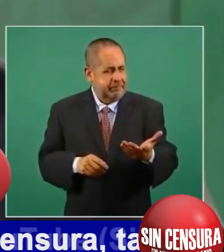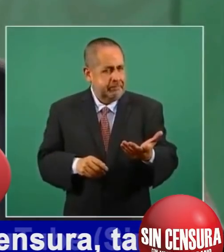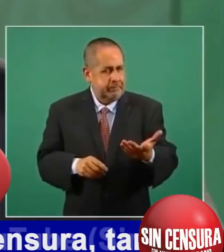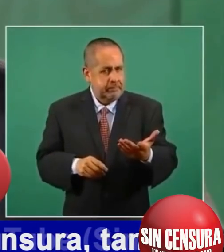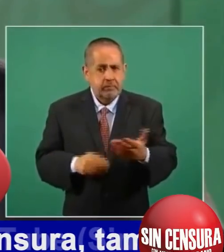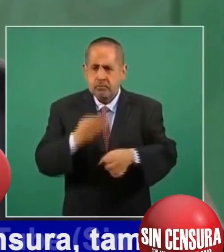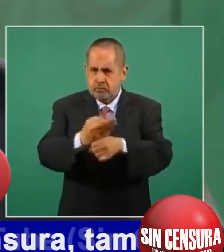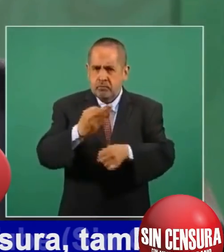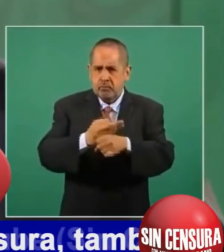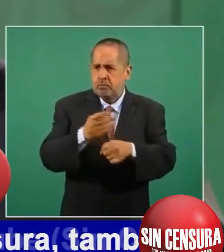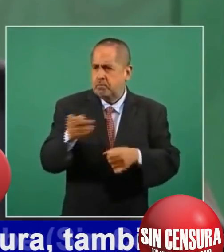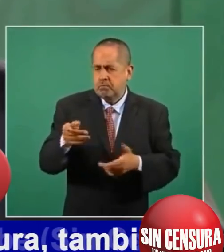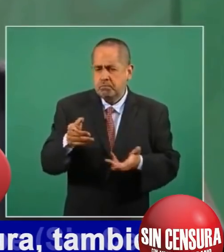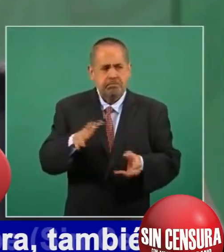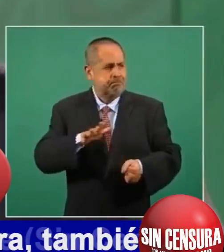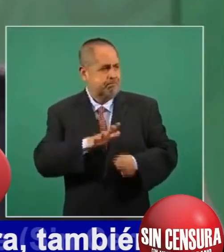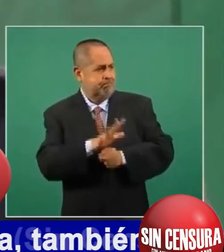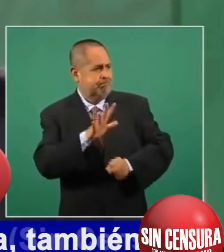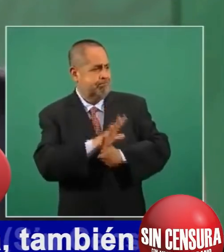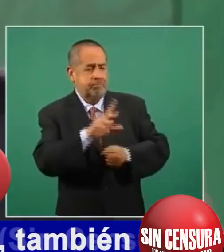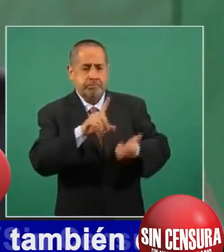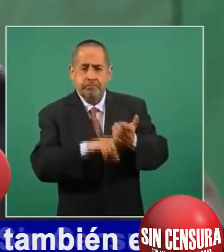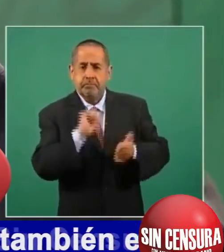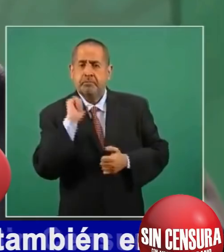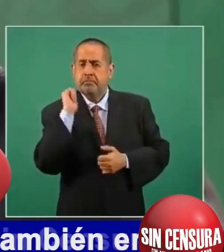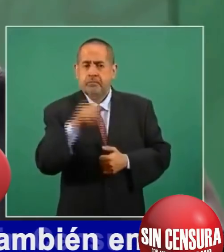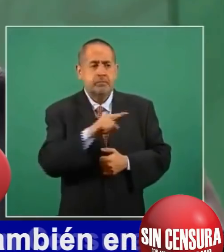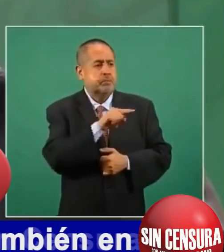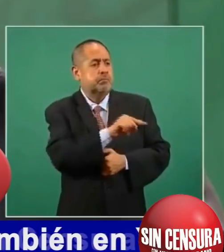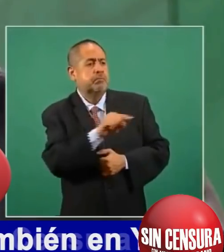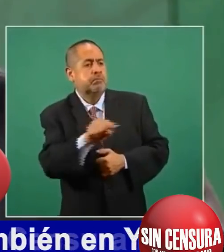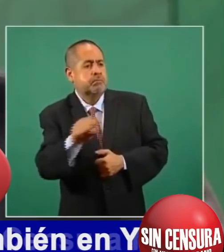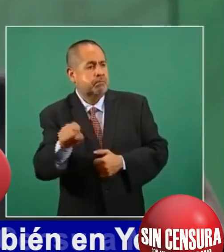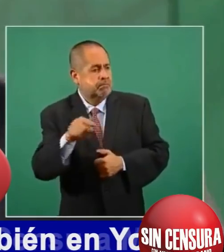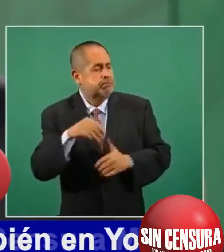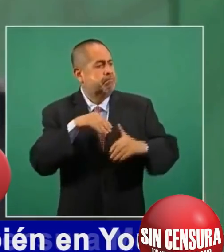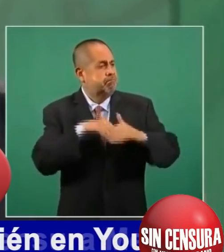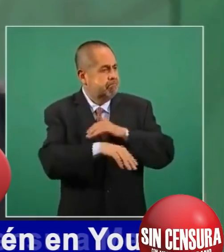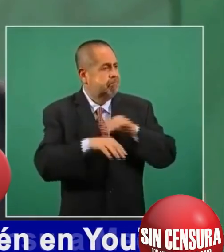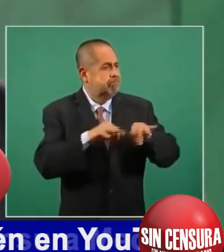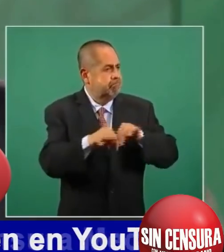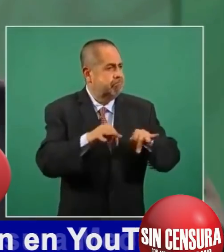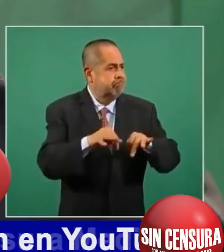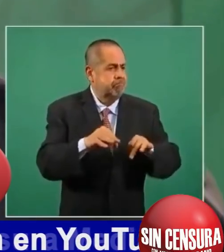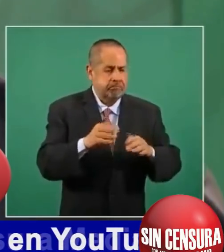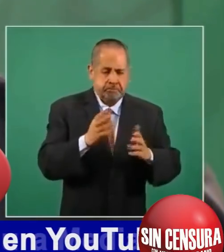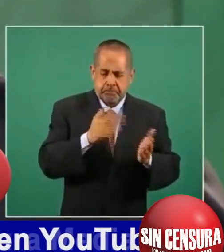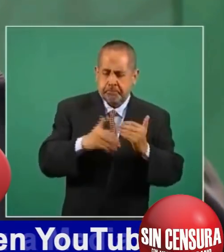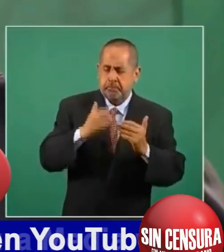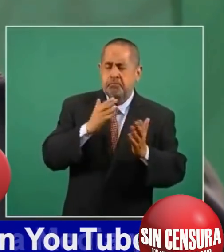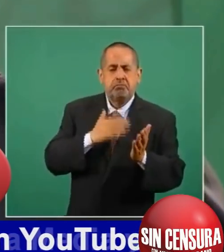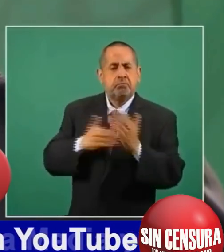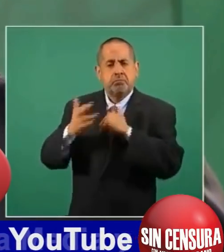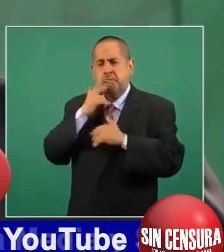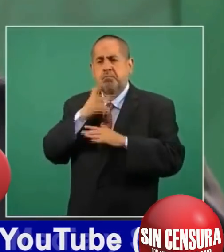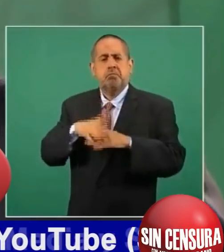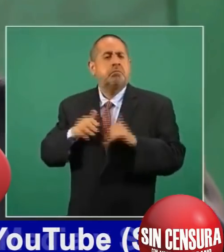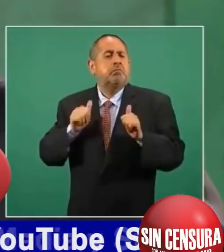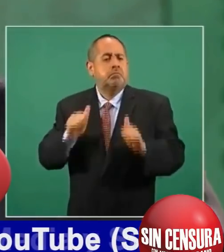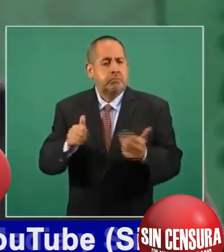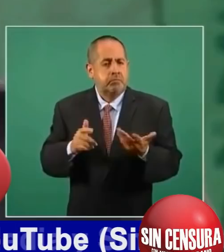hay opciones, hay alternativas para salir adelante, que los jóvenes tienen posibilidad